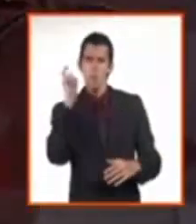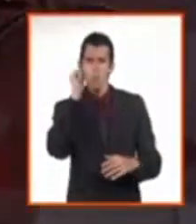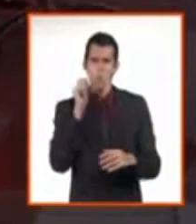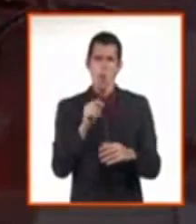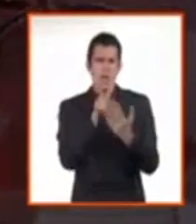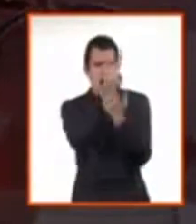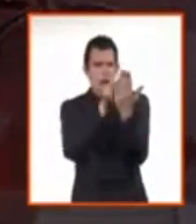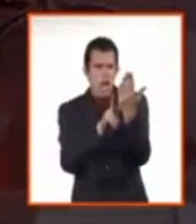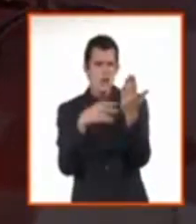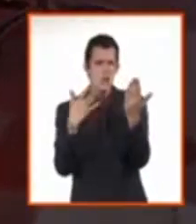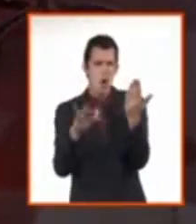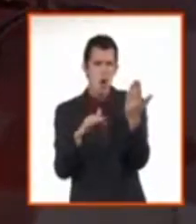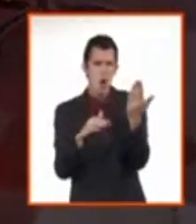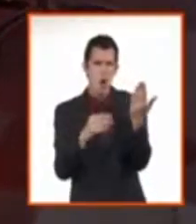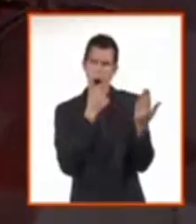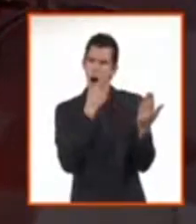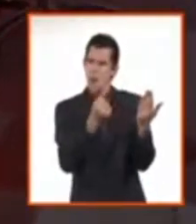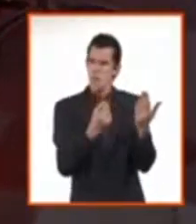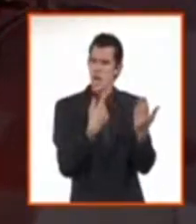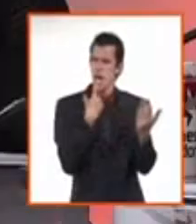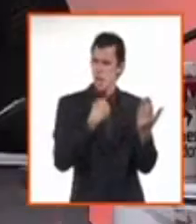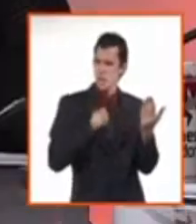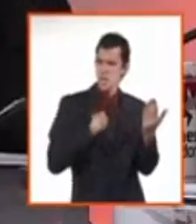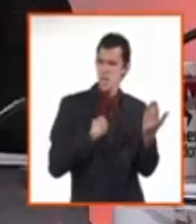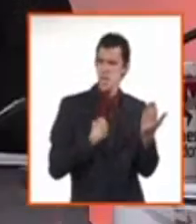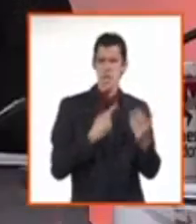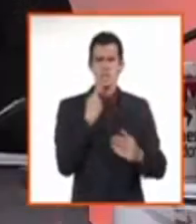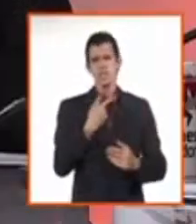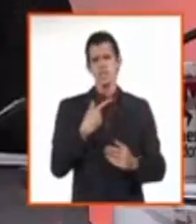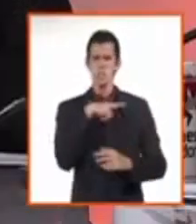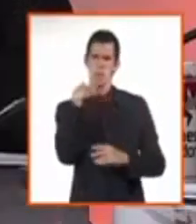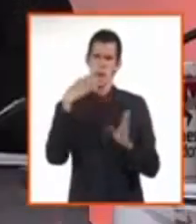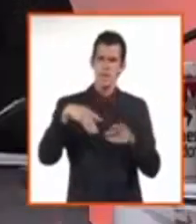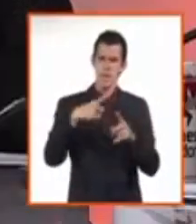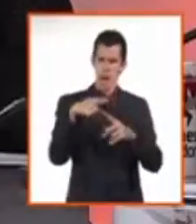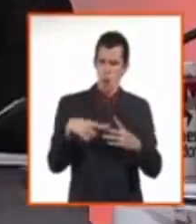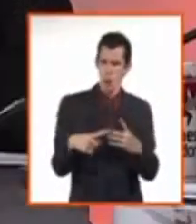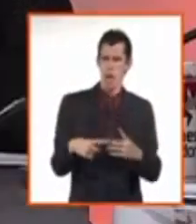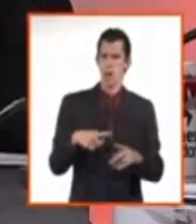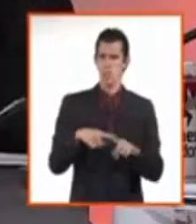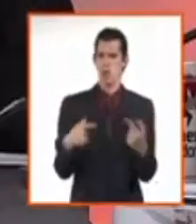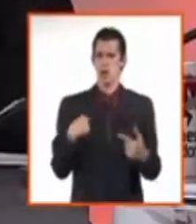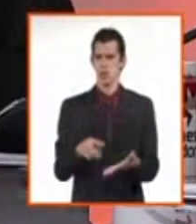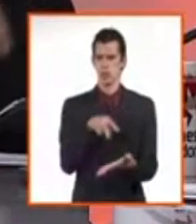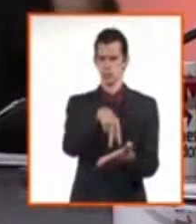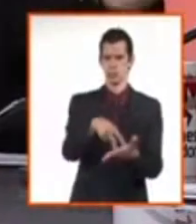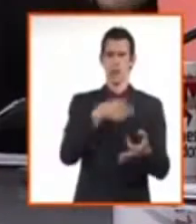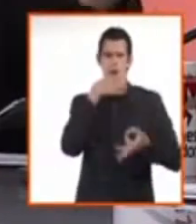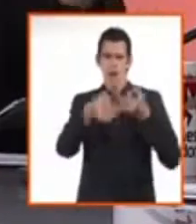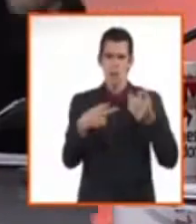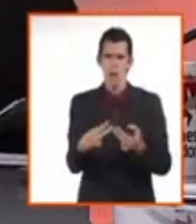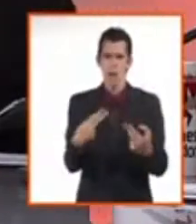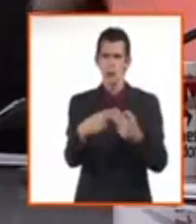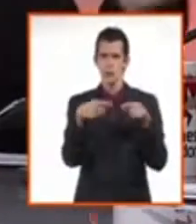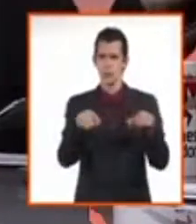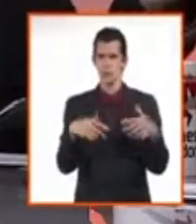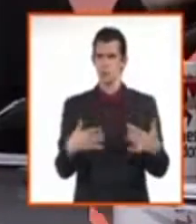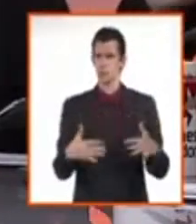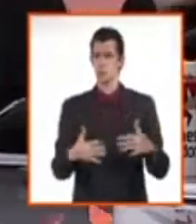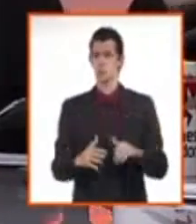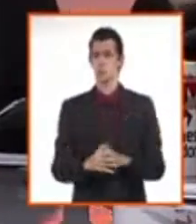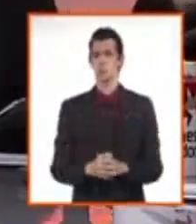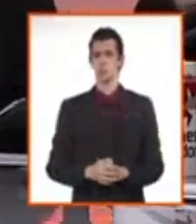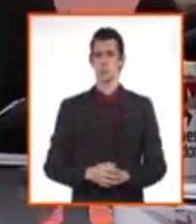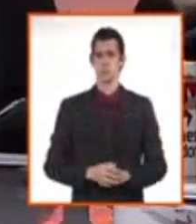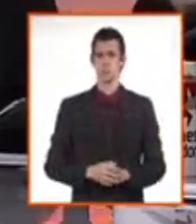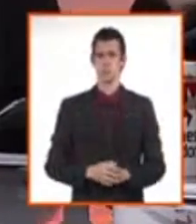que representando los movimientos sociales de ese país estaba allí y se imaginan bueno pues que no querían